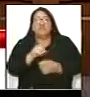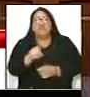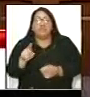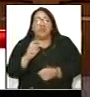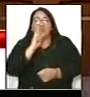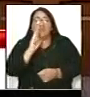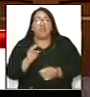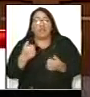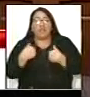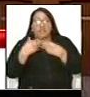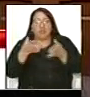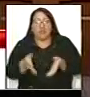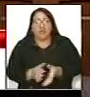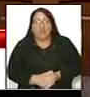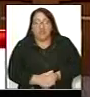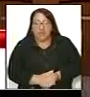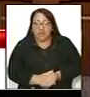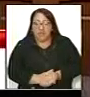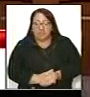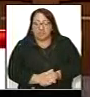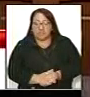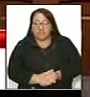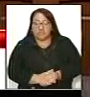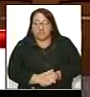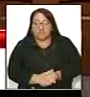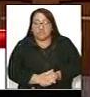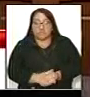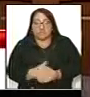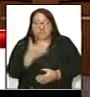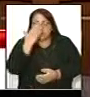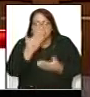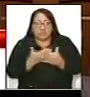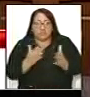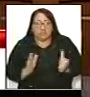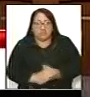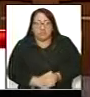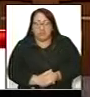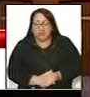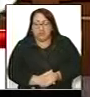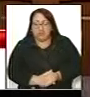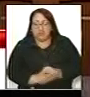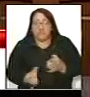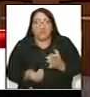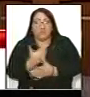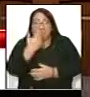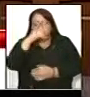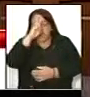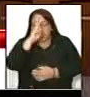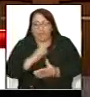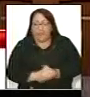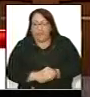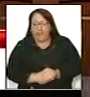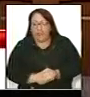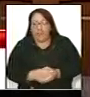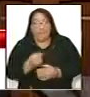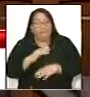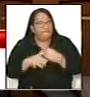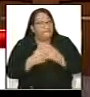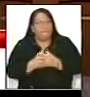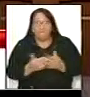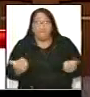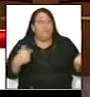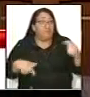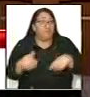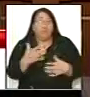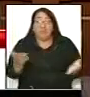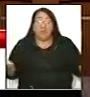rojos que tenemos acá, de el Frente Amplio y Nuevo Perú. Y casi todos están ausentes.